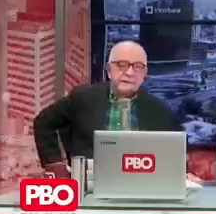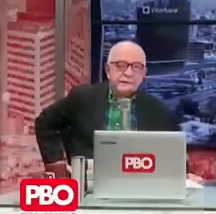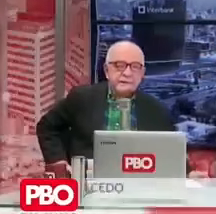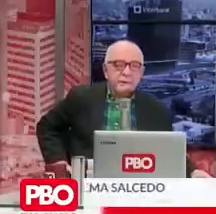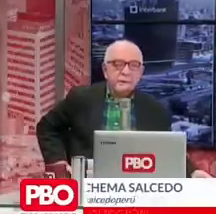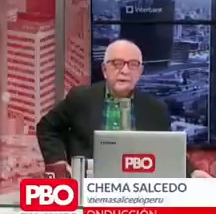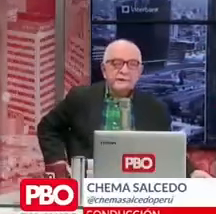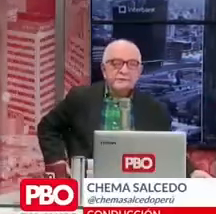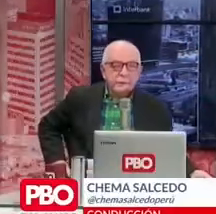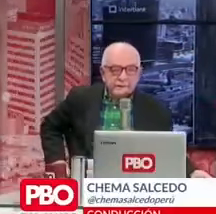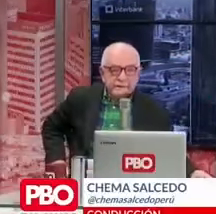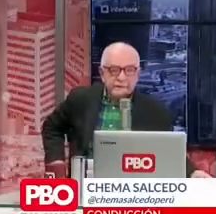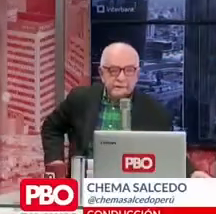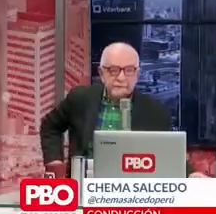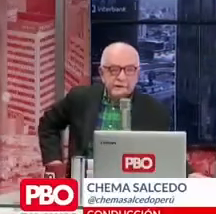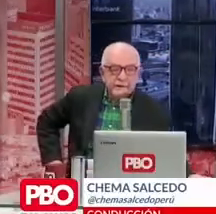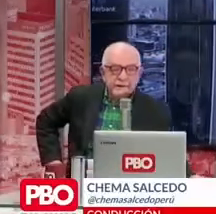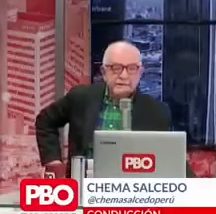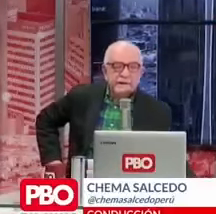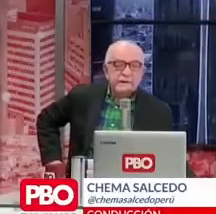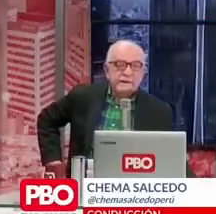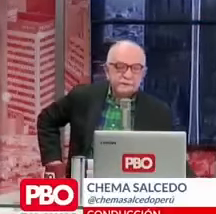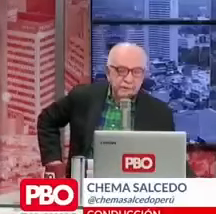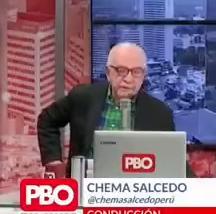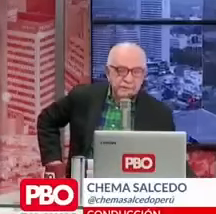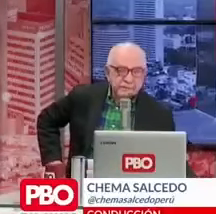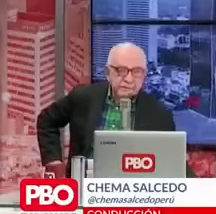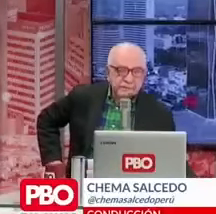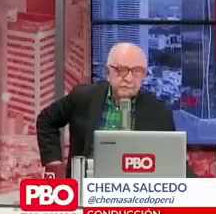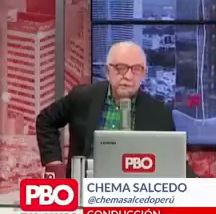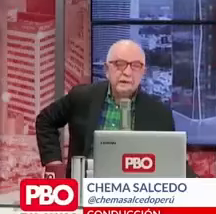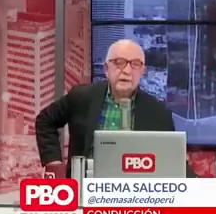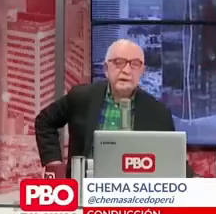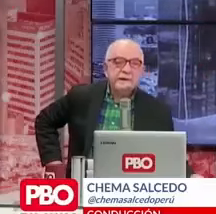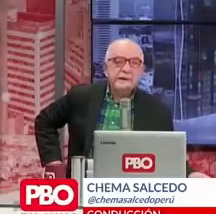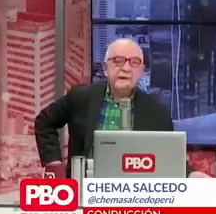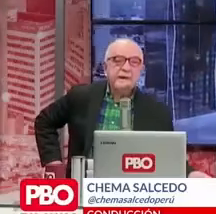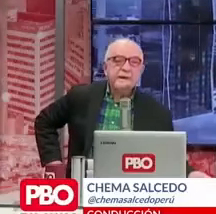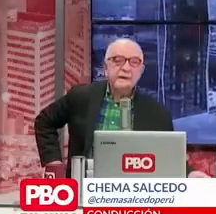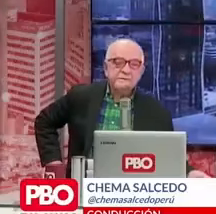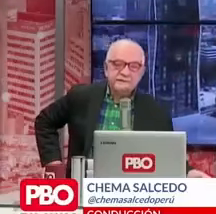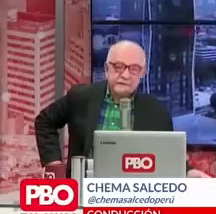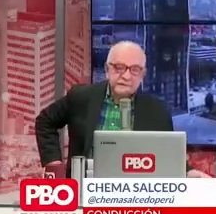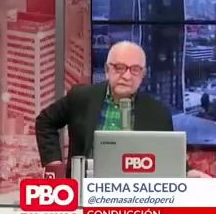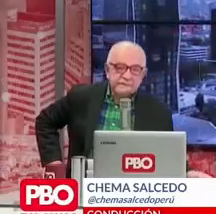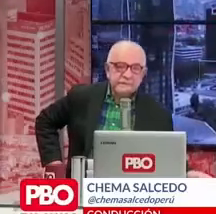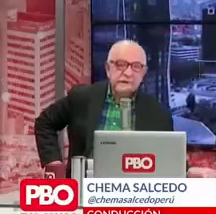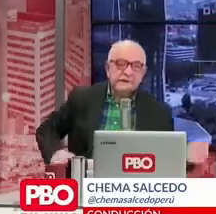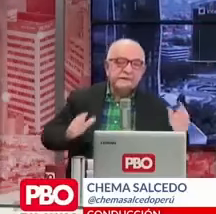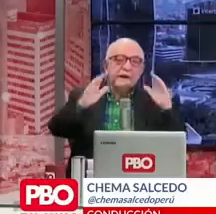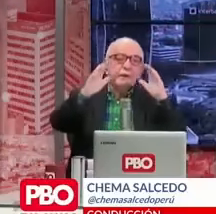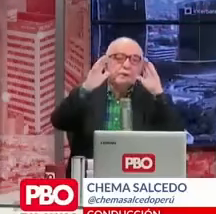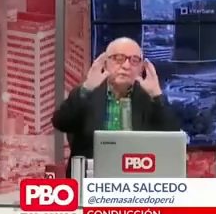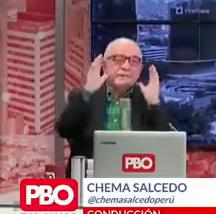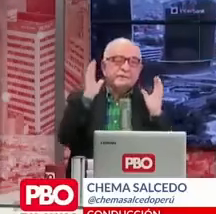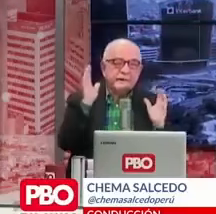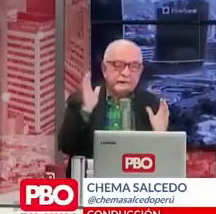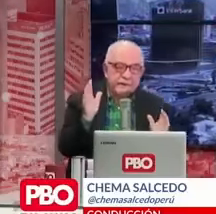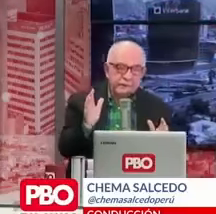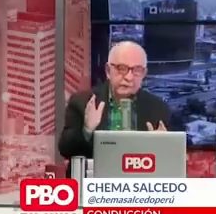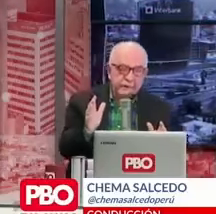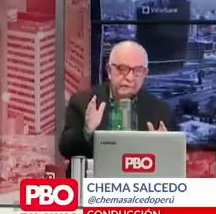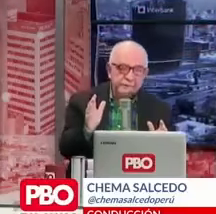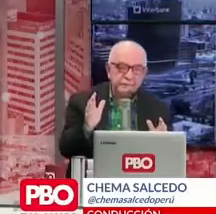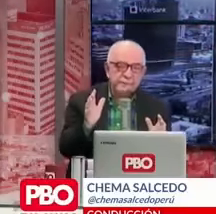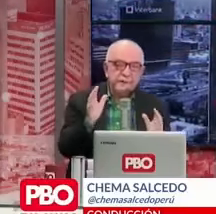se está decidiendo la suerte de las elecciones en las instancias de la